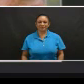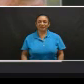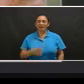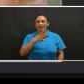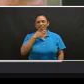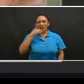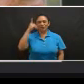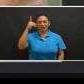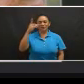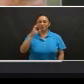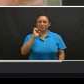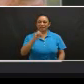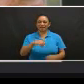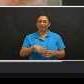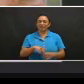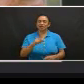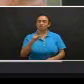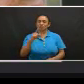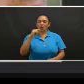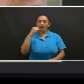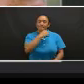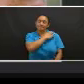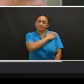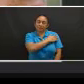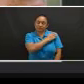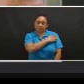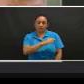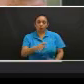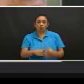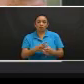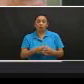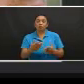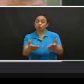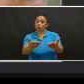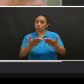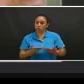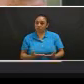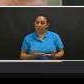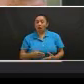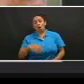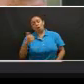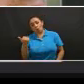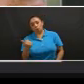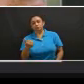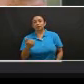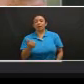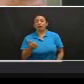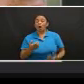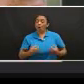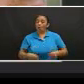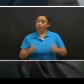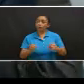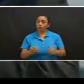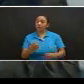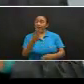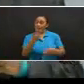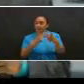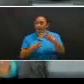Dios en su misericordia, cuando nos da otra oportunidad, viene y trata con nuestro orgullo.